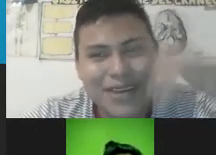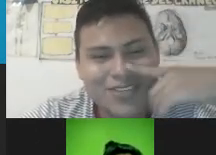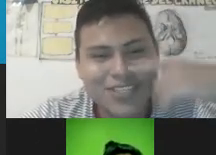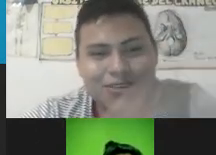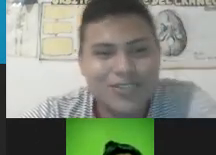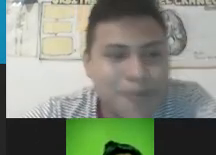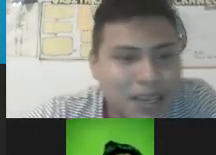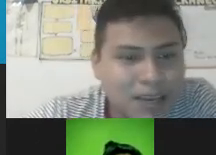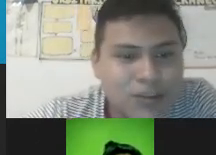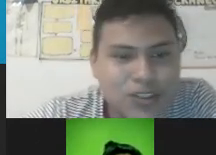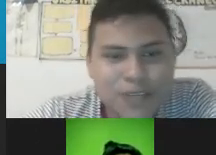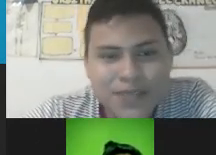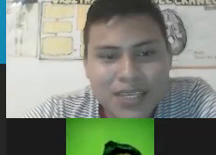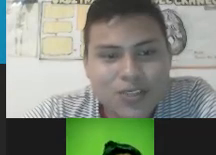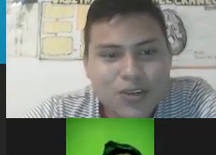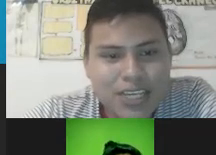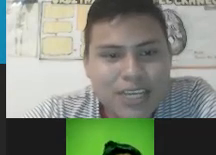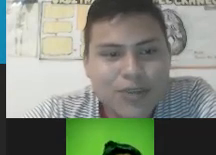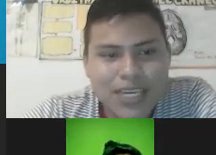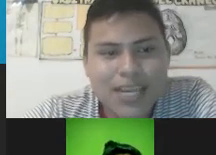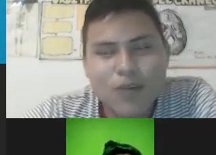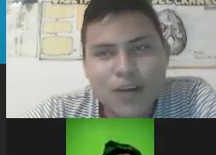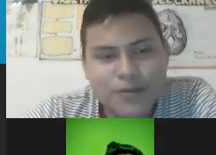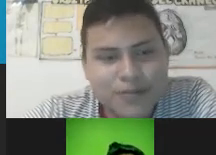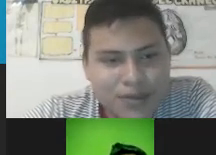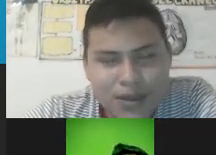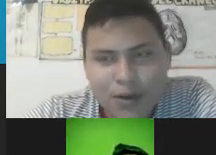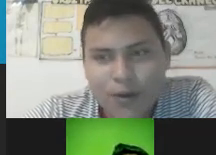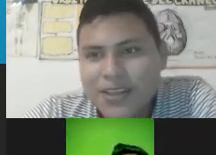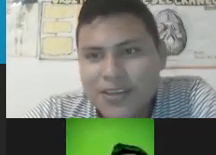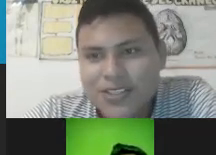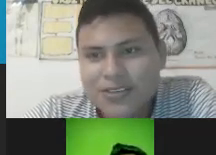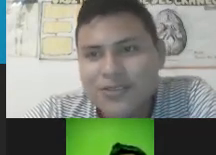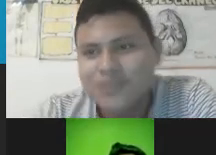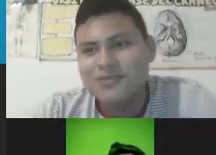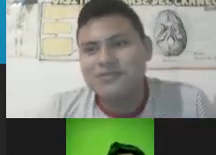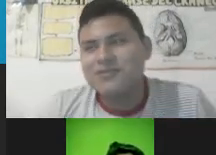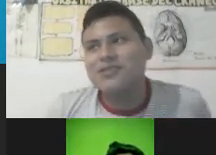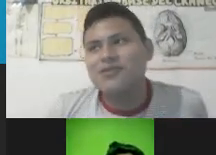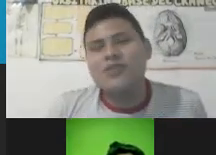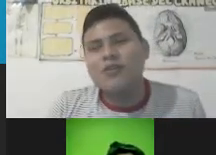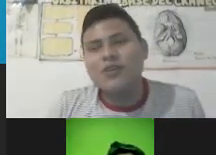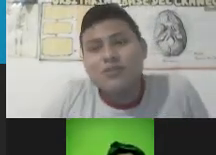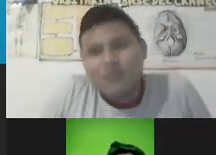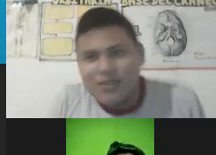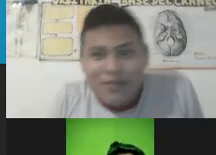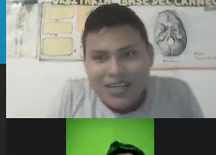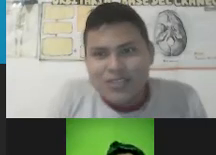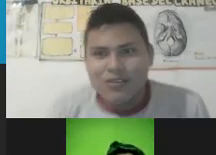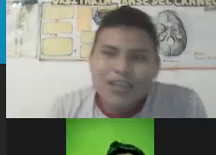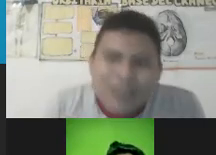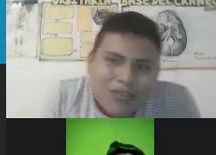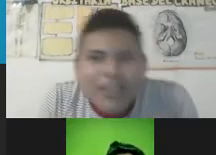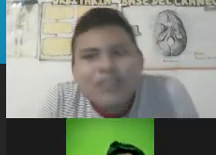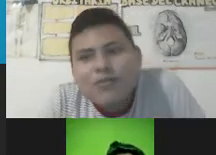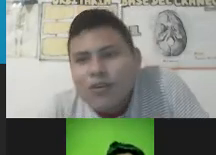Es peligrosito, entonces. Funciones. Sostiene y protege el cuerpo. Obviamente, ¿no? Si no tuvieran los huesos, imagínense,